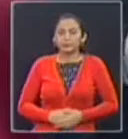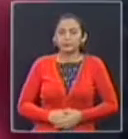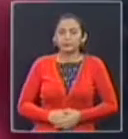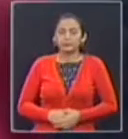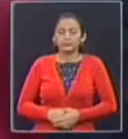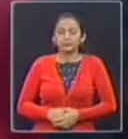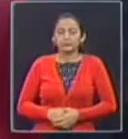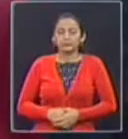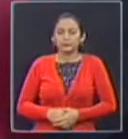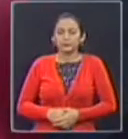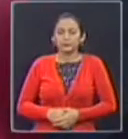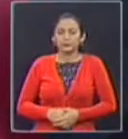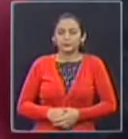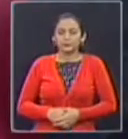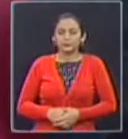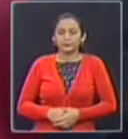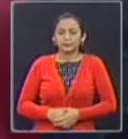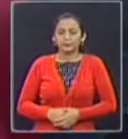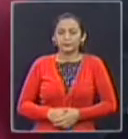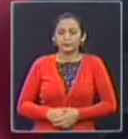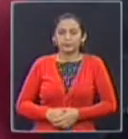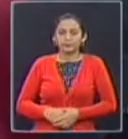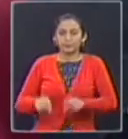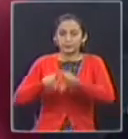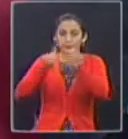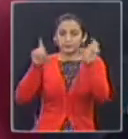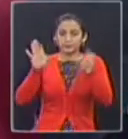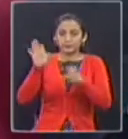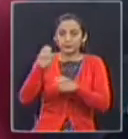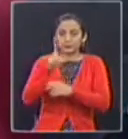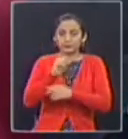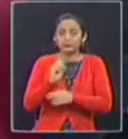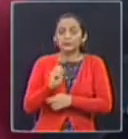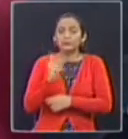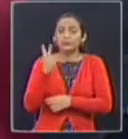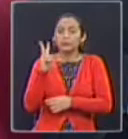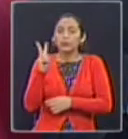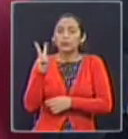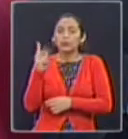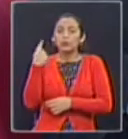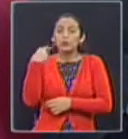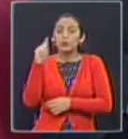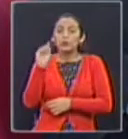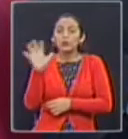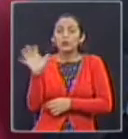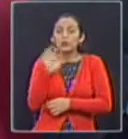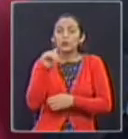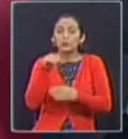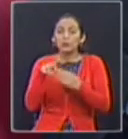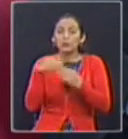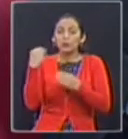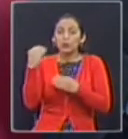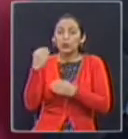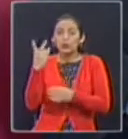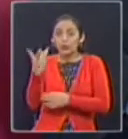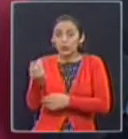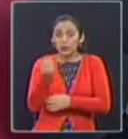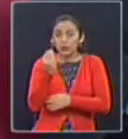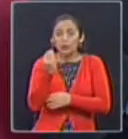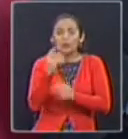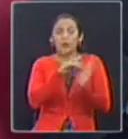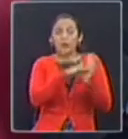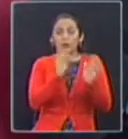La Topic, accionista de Telconet, depositó $2.500.000 en calidad de evidencia en una cuenta bancaria a nombre